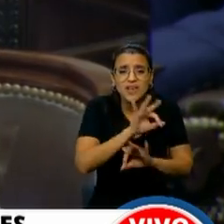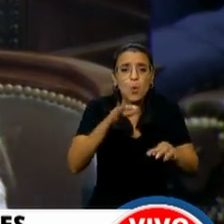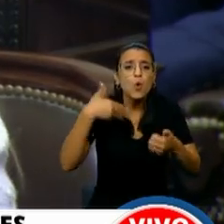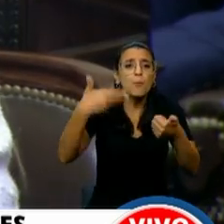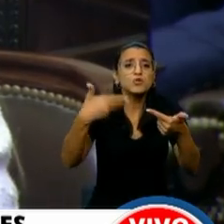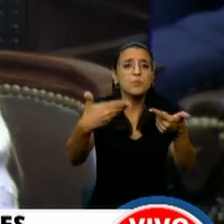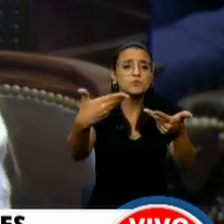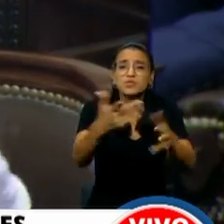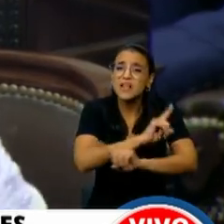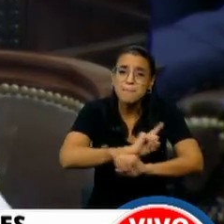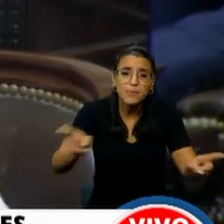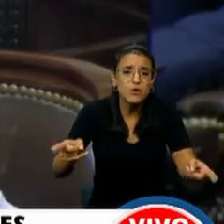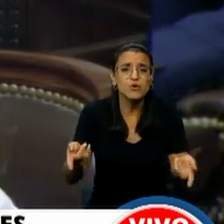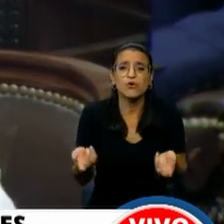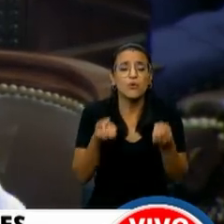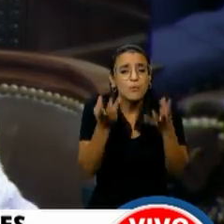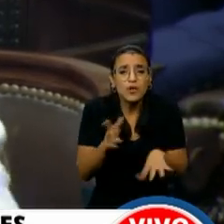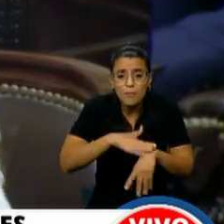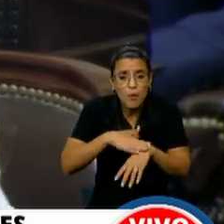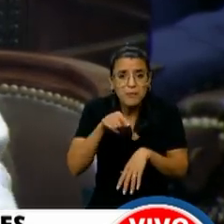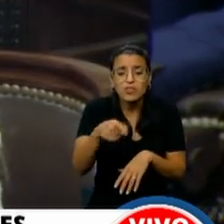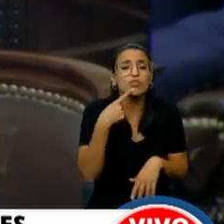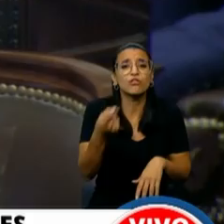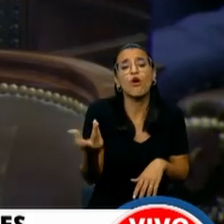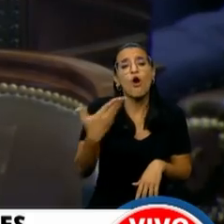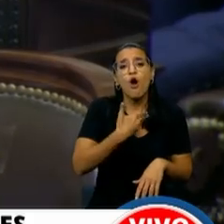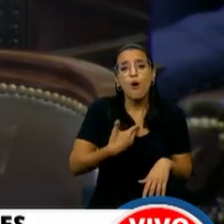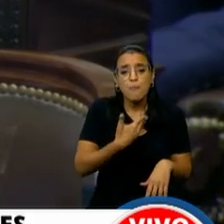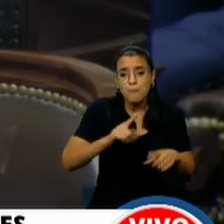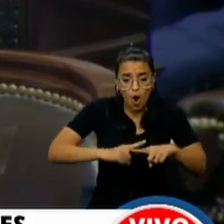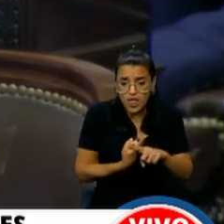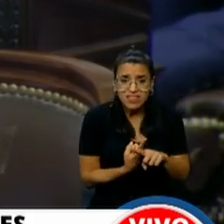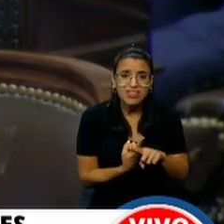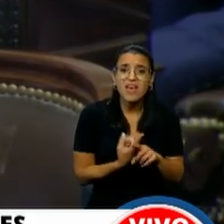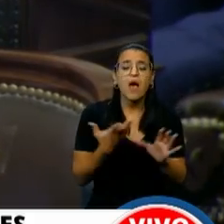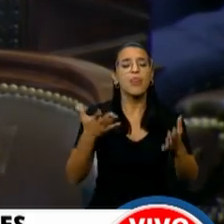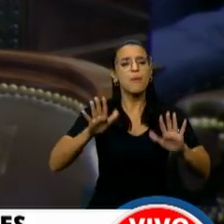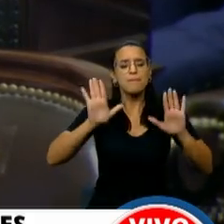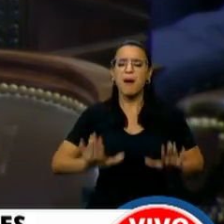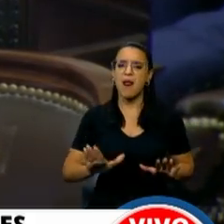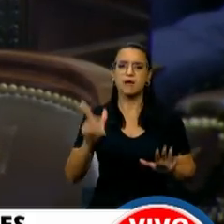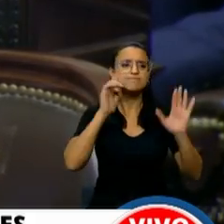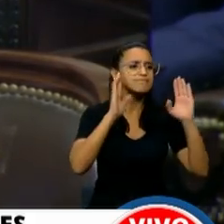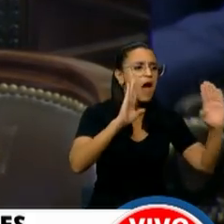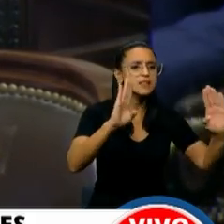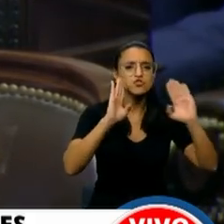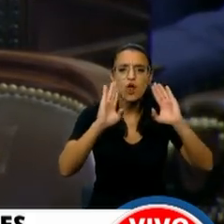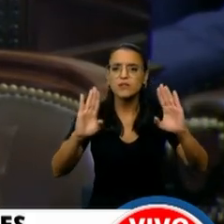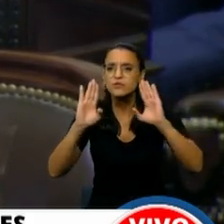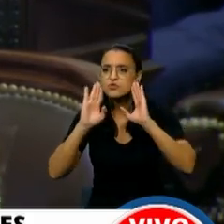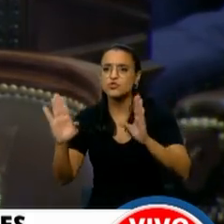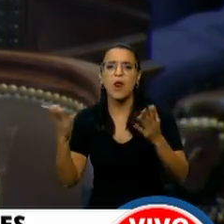venir tampoco porque en algún momento la política en su conjunto tiene que pararse y empezar a escuchar a una